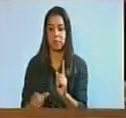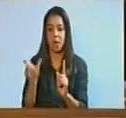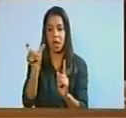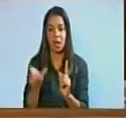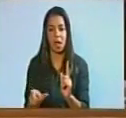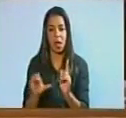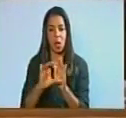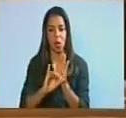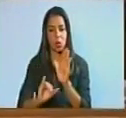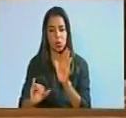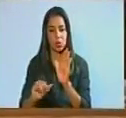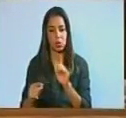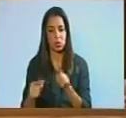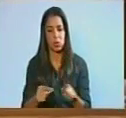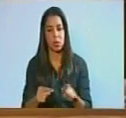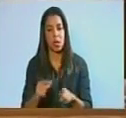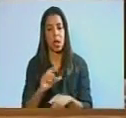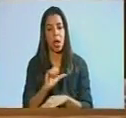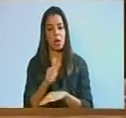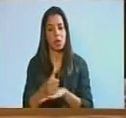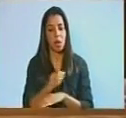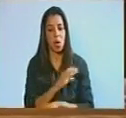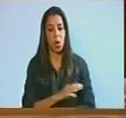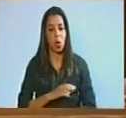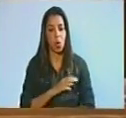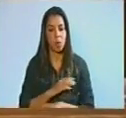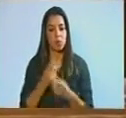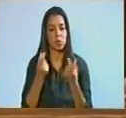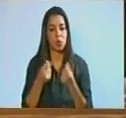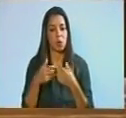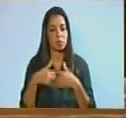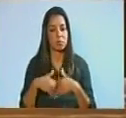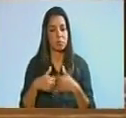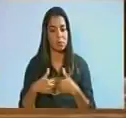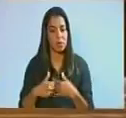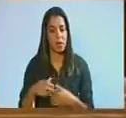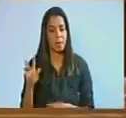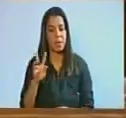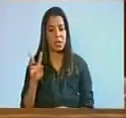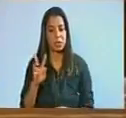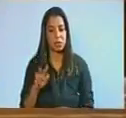Gerardo Barrera, también de la Comisión de Economía Productiva y Diversificada.